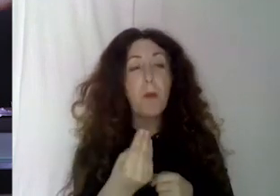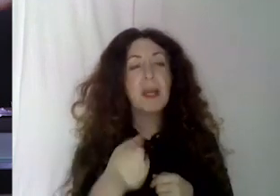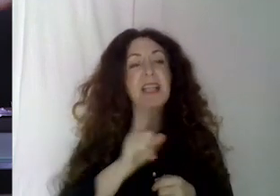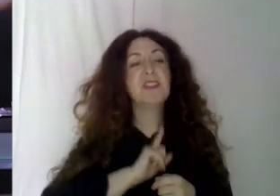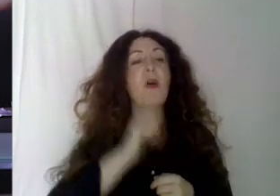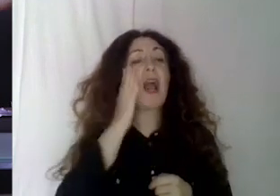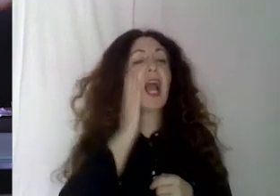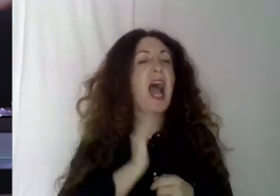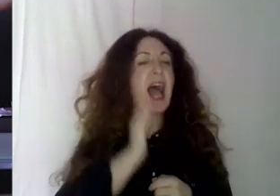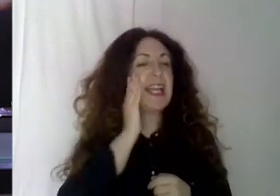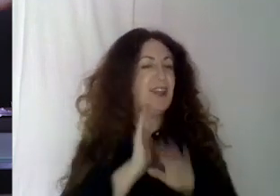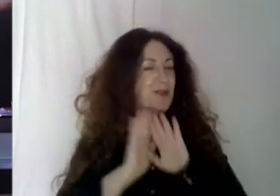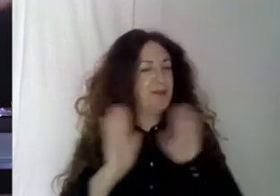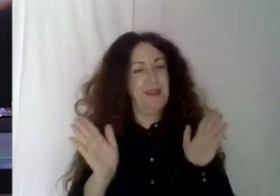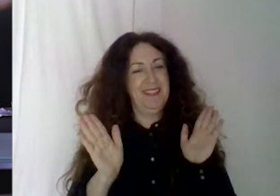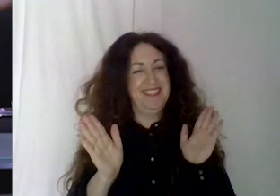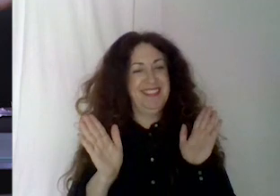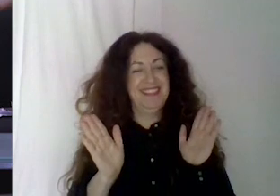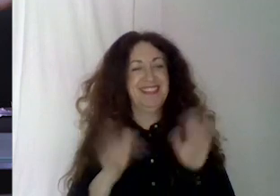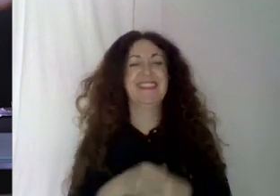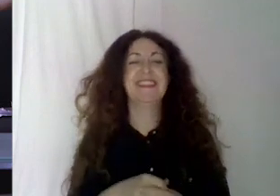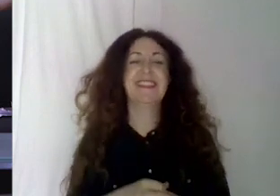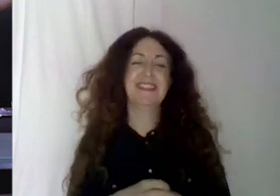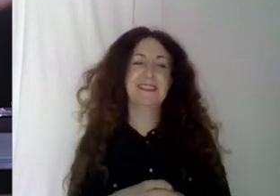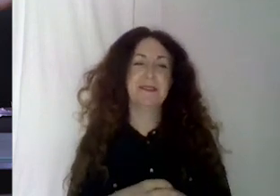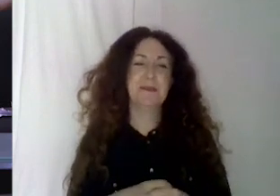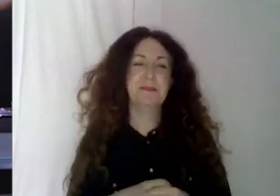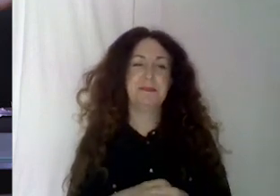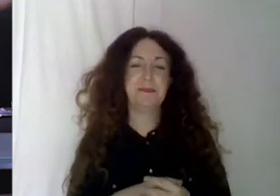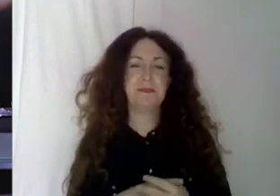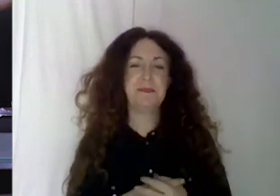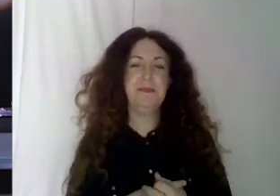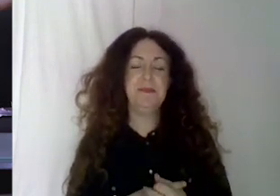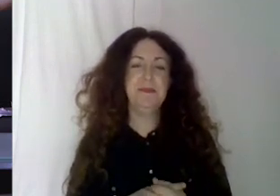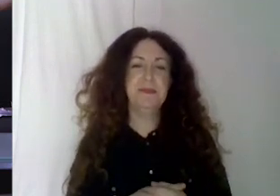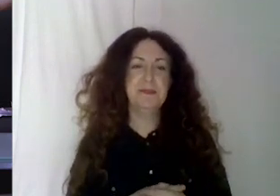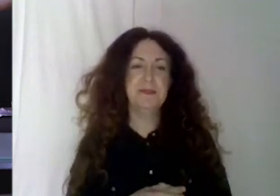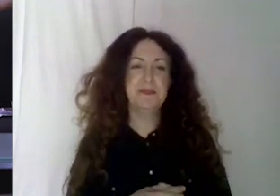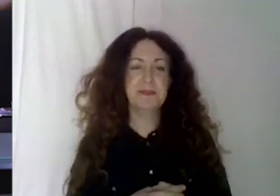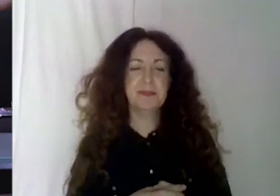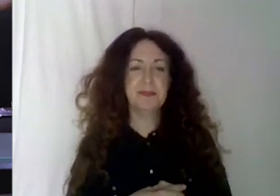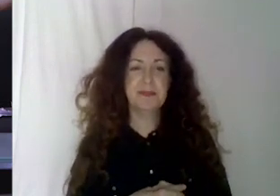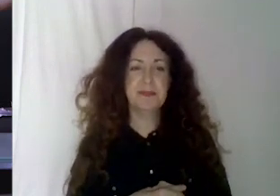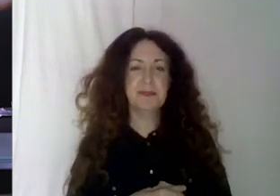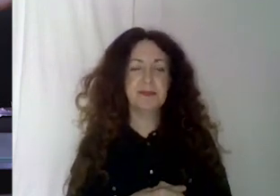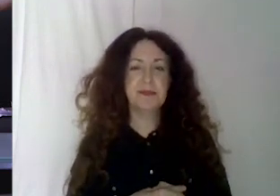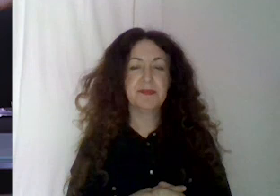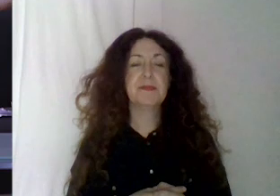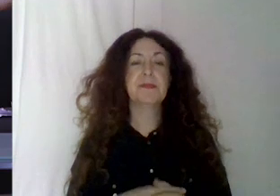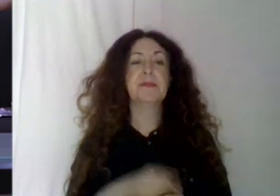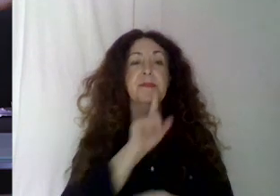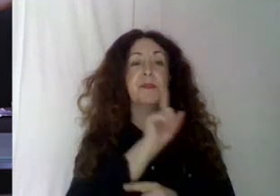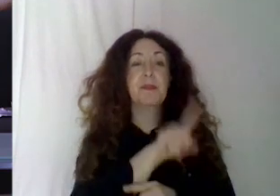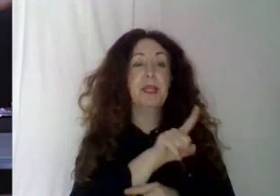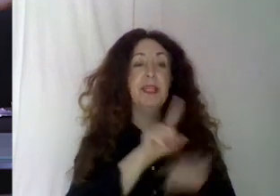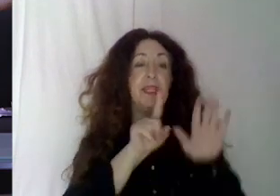promovido por la Iglesia. La Iglesia ha decidido apostar absolutamente a fondo por las imágenes. cosa que